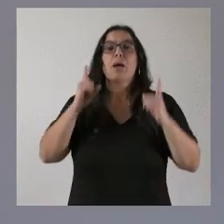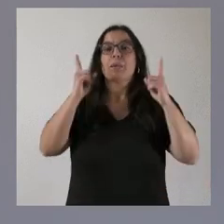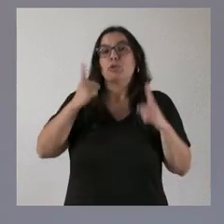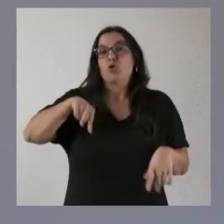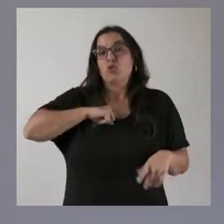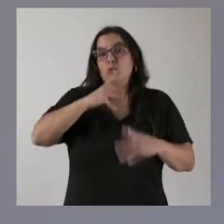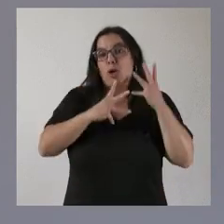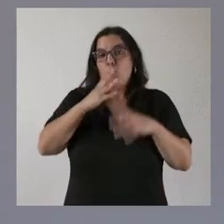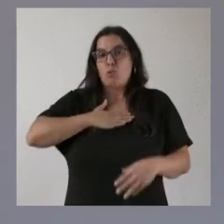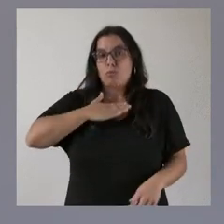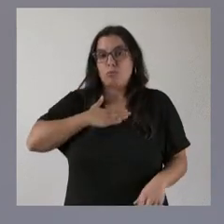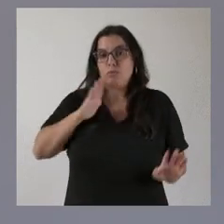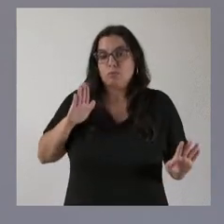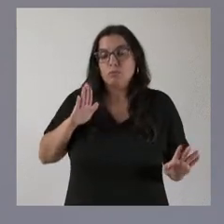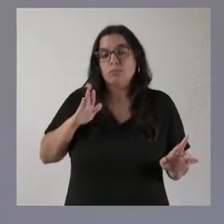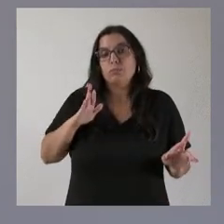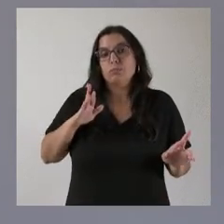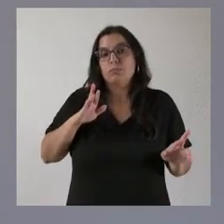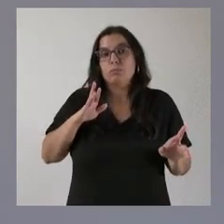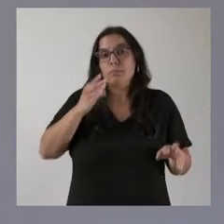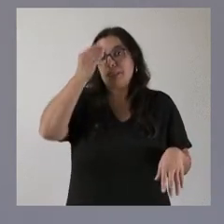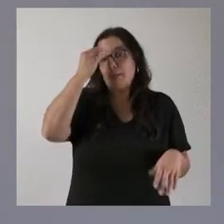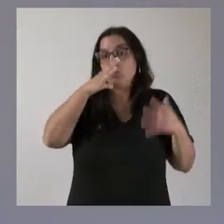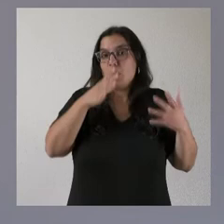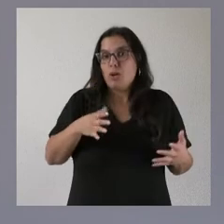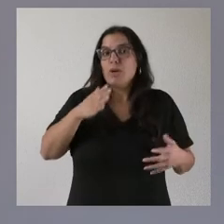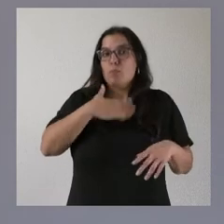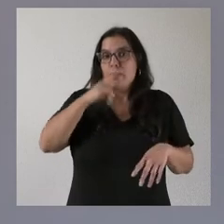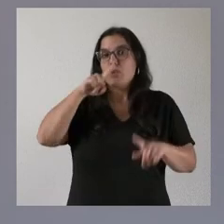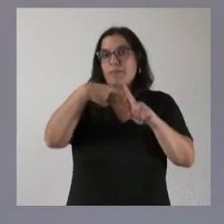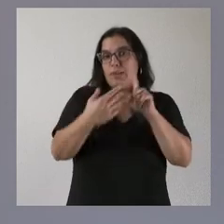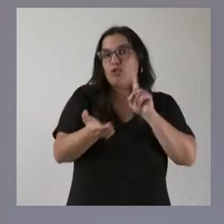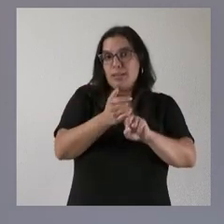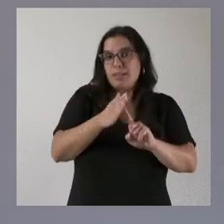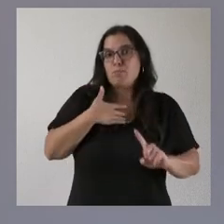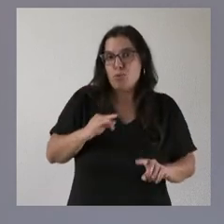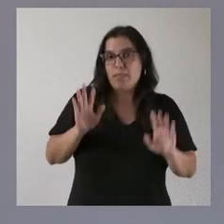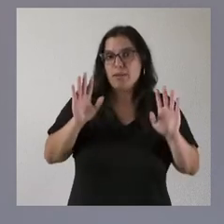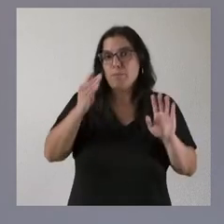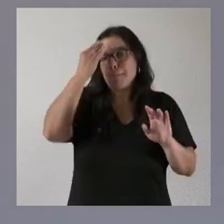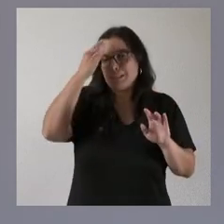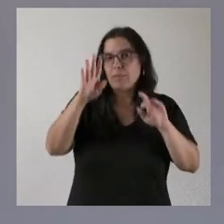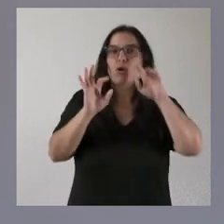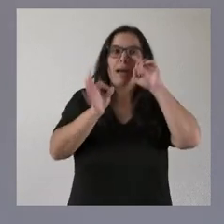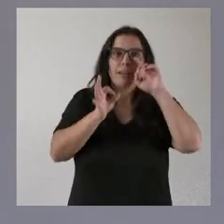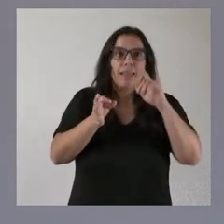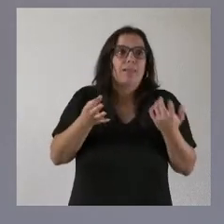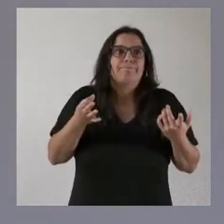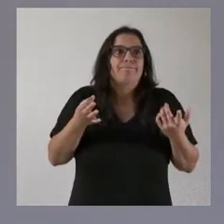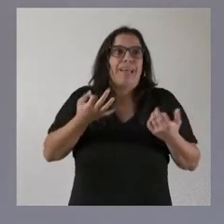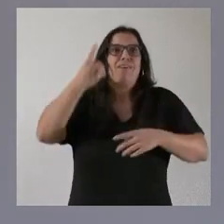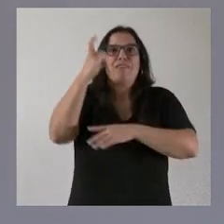estimado y queremos a día de hoy que es la que podríamos conseguir el próximo ejercicio es verdad que está sujeta muchas indefiniciones